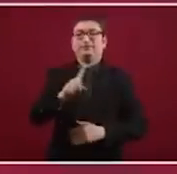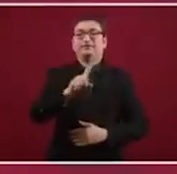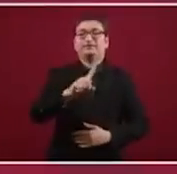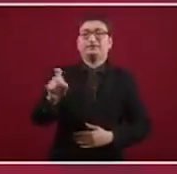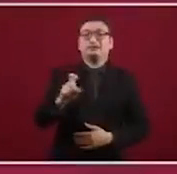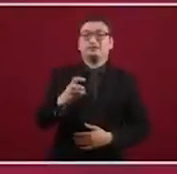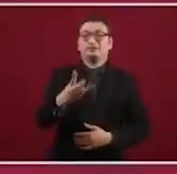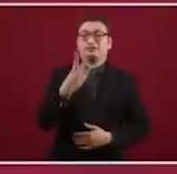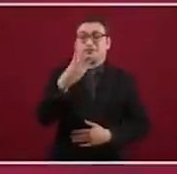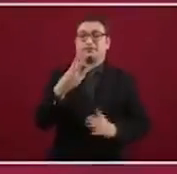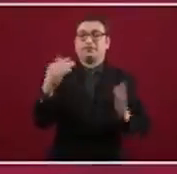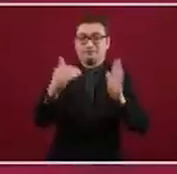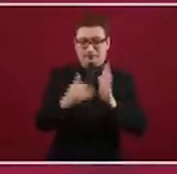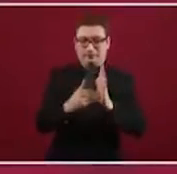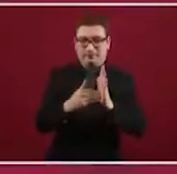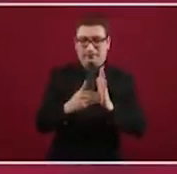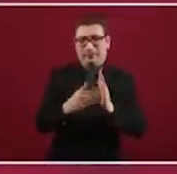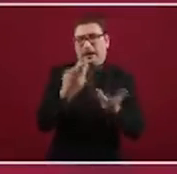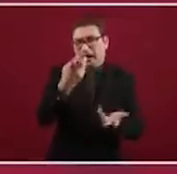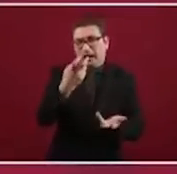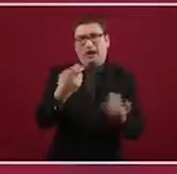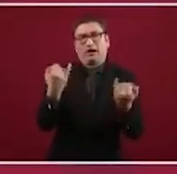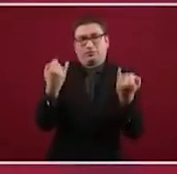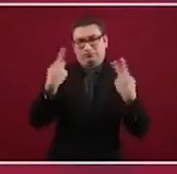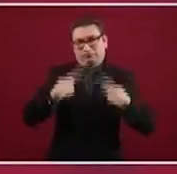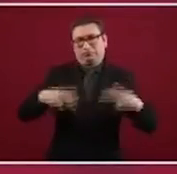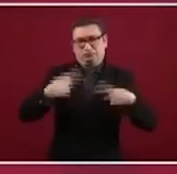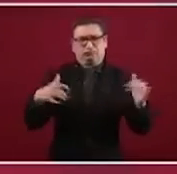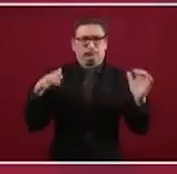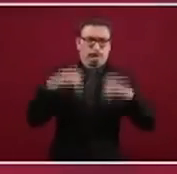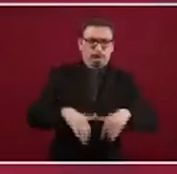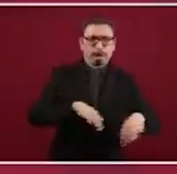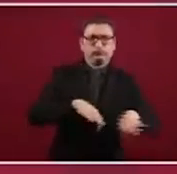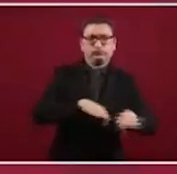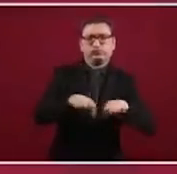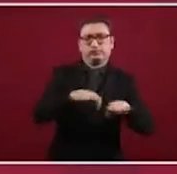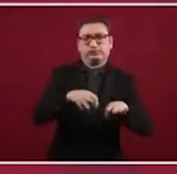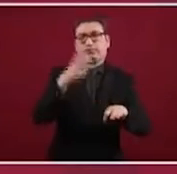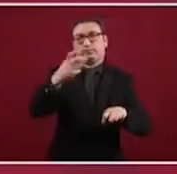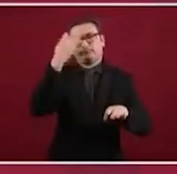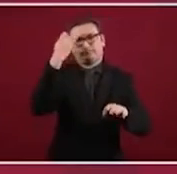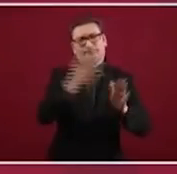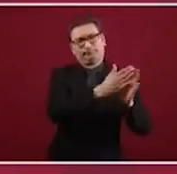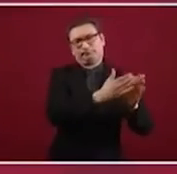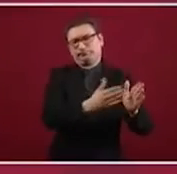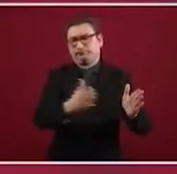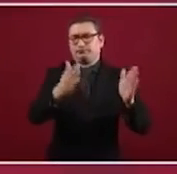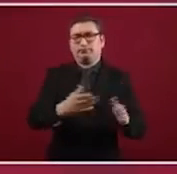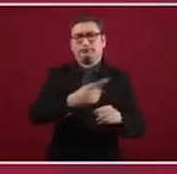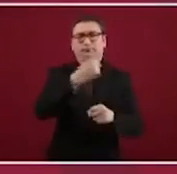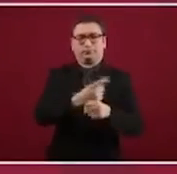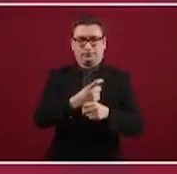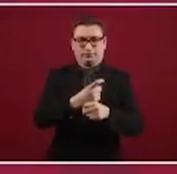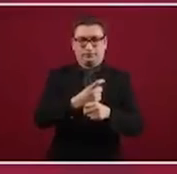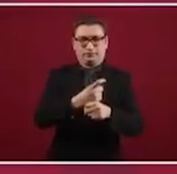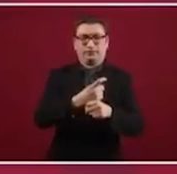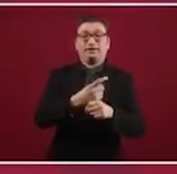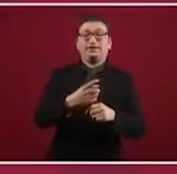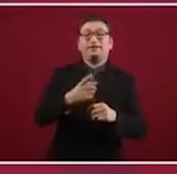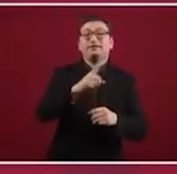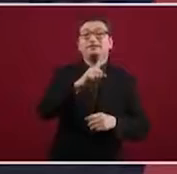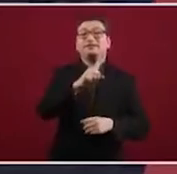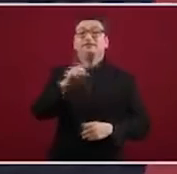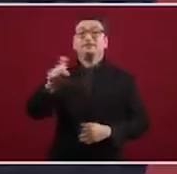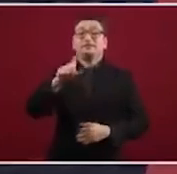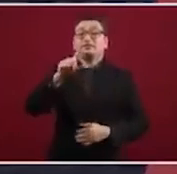103 mil frentes de trabajo en una primera etapa. En total van a ser más de 170